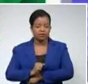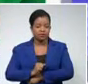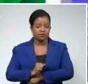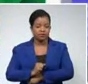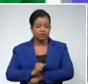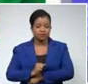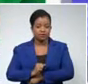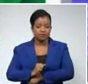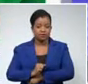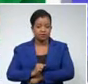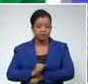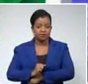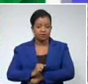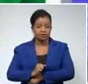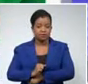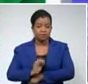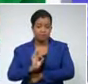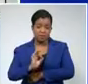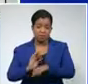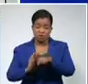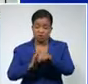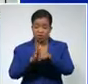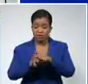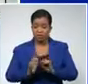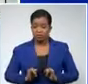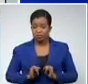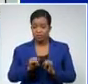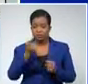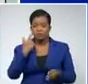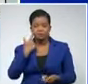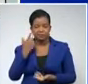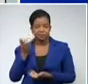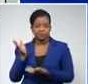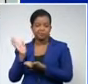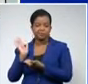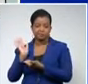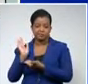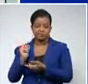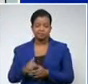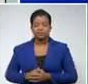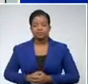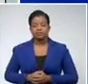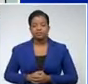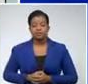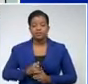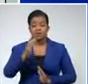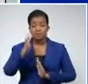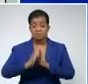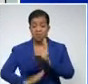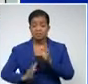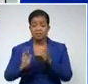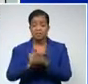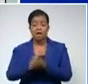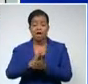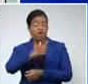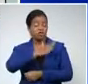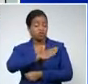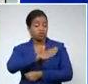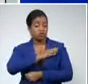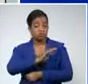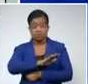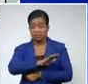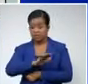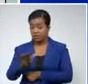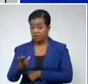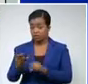el comportamiento, ahí tienen ustedes, ya en el mes de marzo se han diagnosticado un